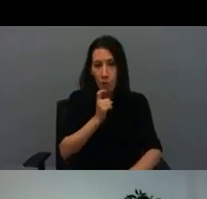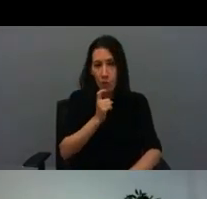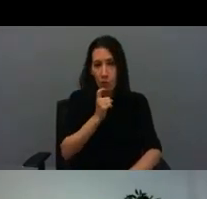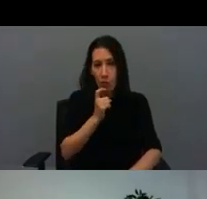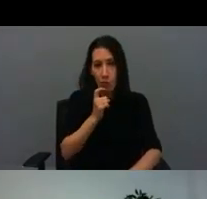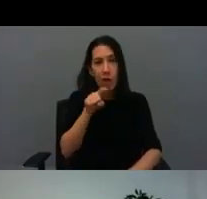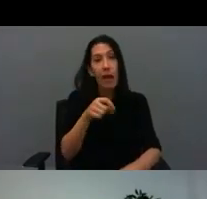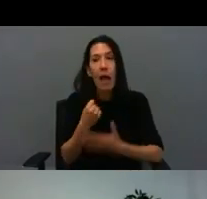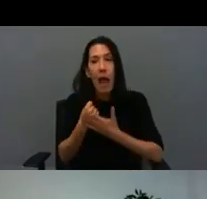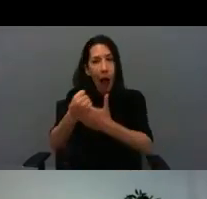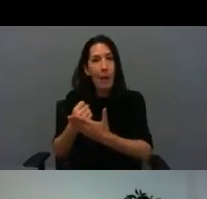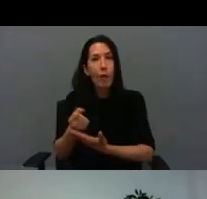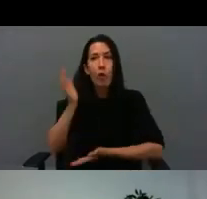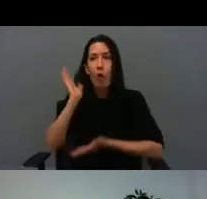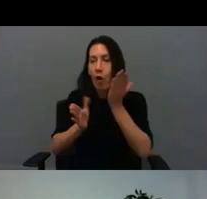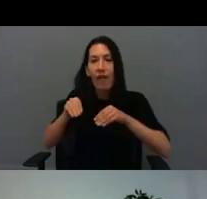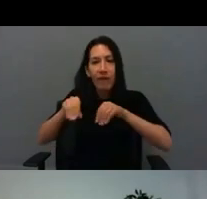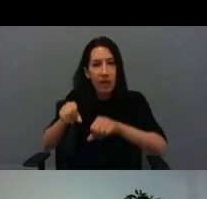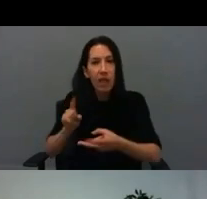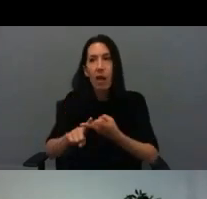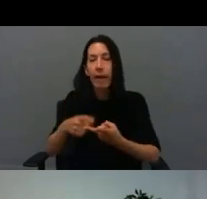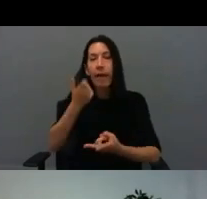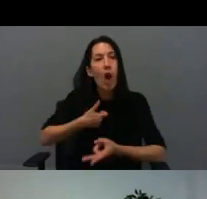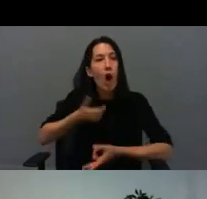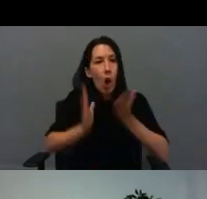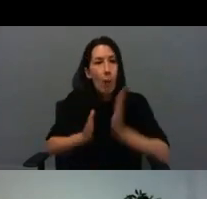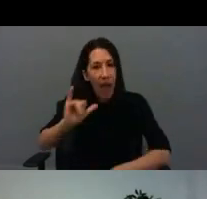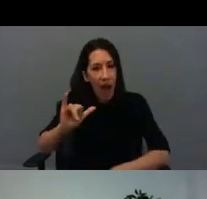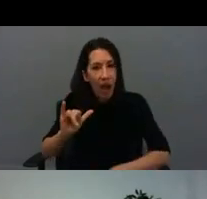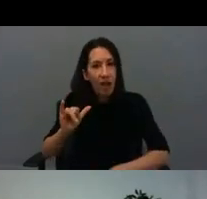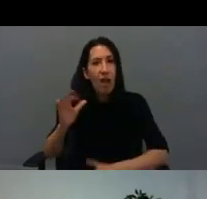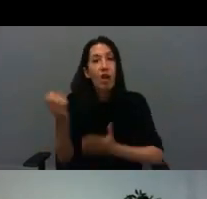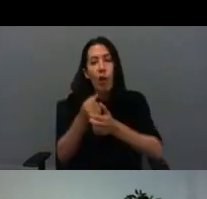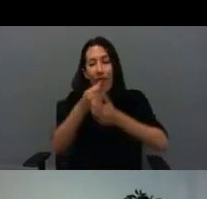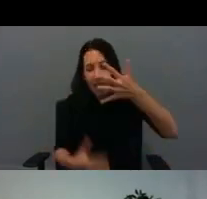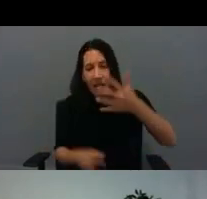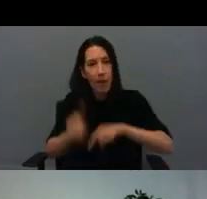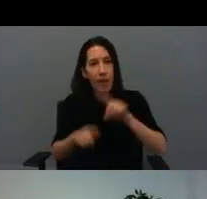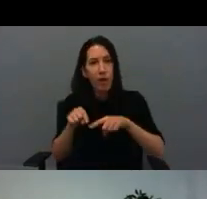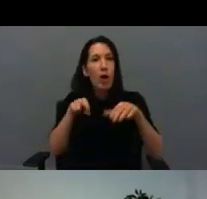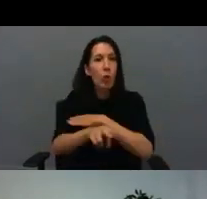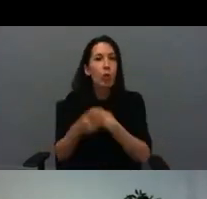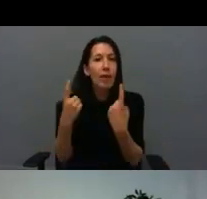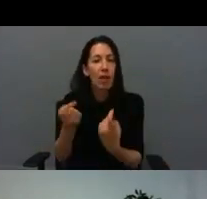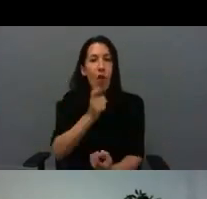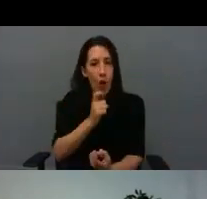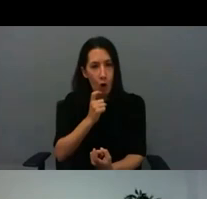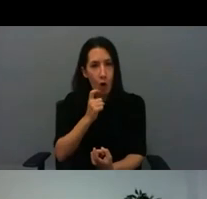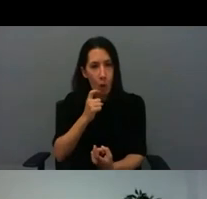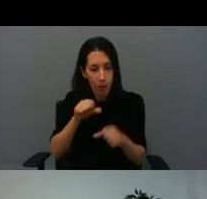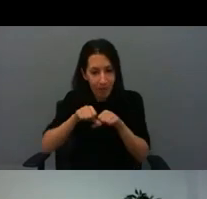tendrías el apoyo de la fisioterapia, de la logopedia y de todo lo que necesitas. ¿Y cómo sería